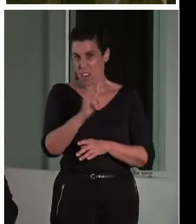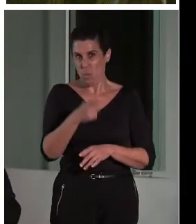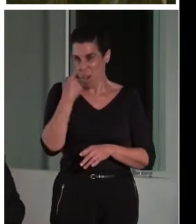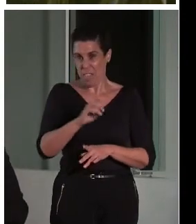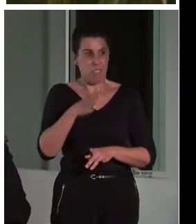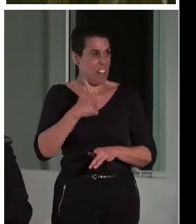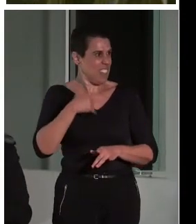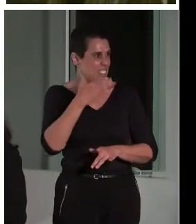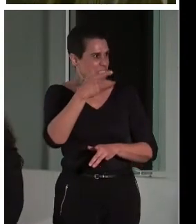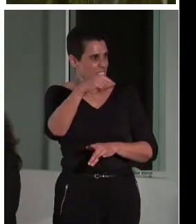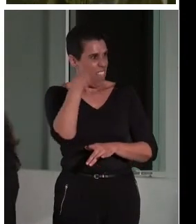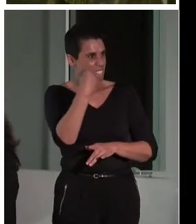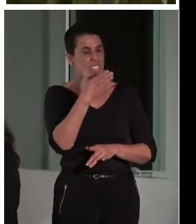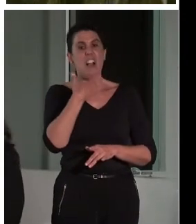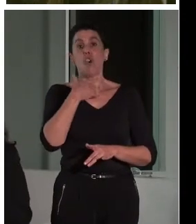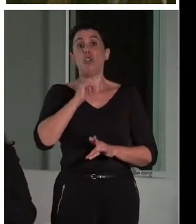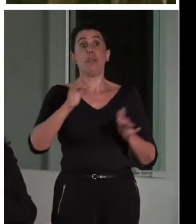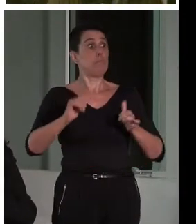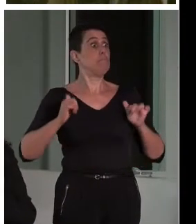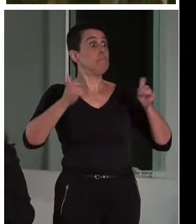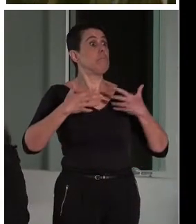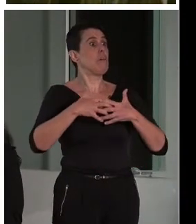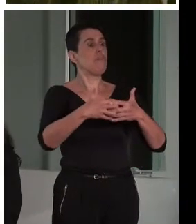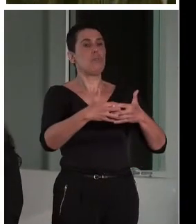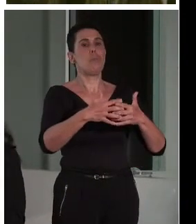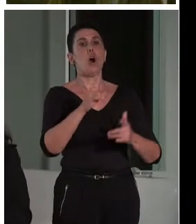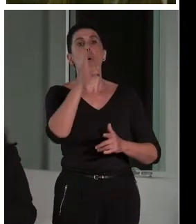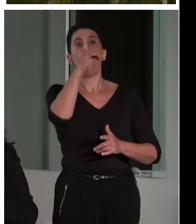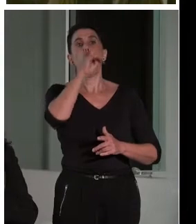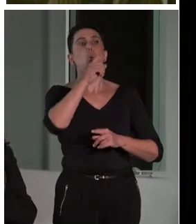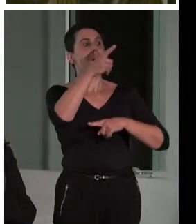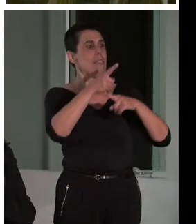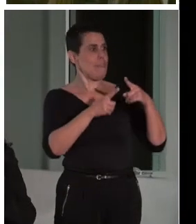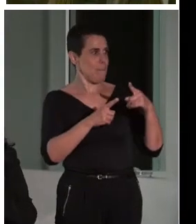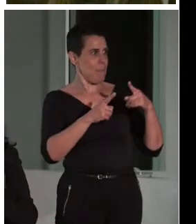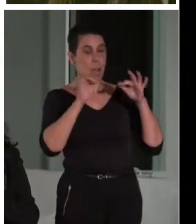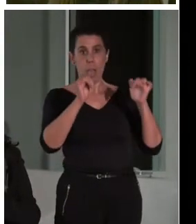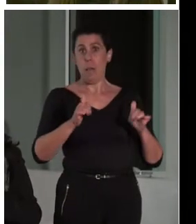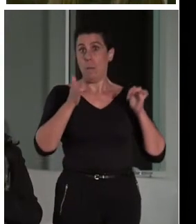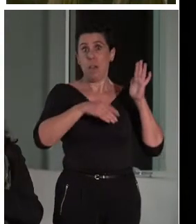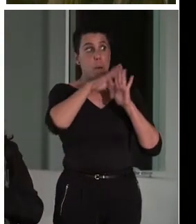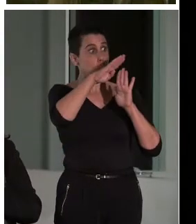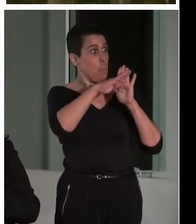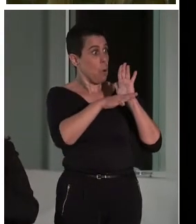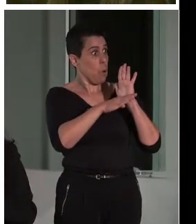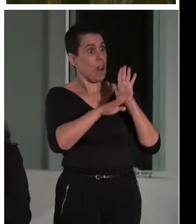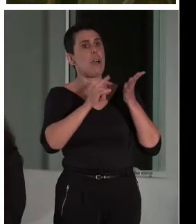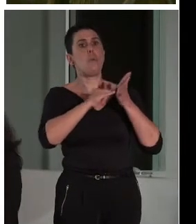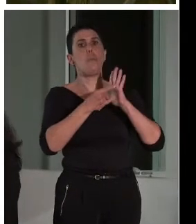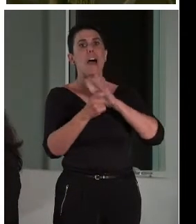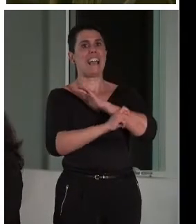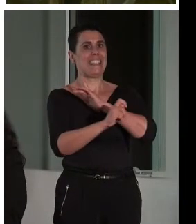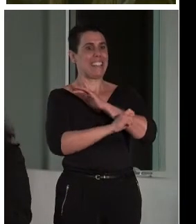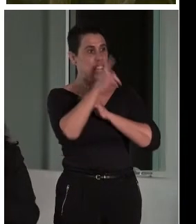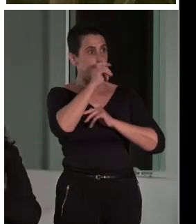entramos hace un año y medio y entramos con todo un programa y plan estratégico el año pasado no pude venir yo vino mi